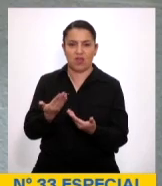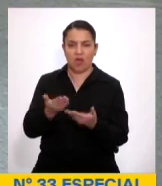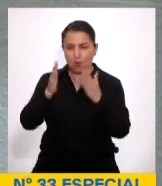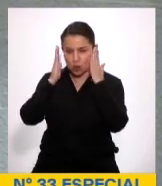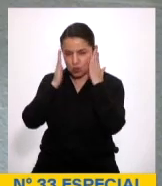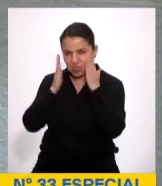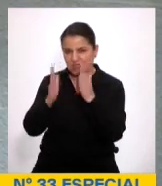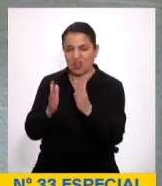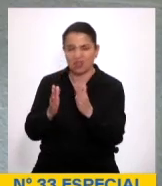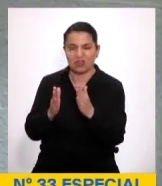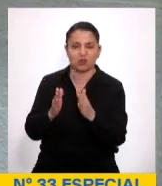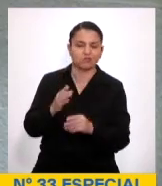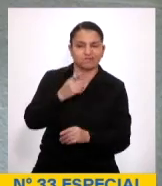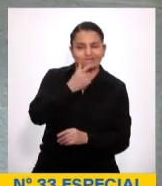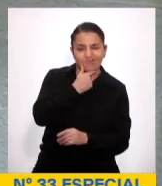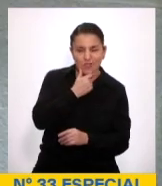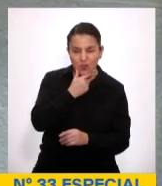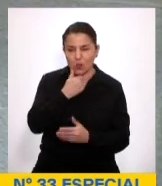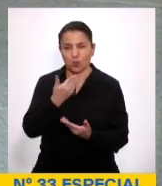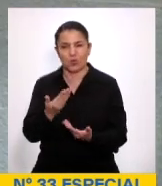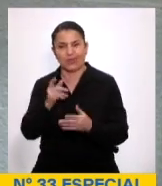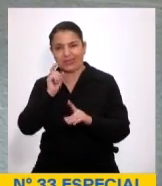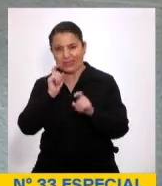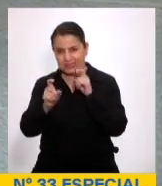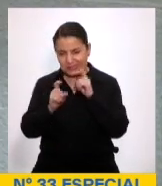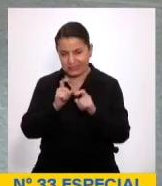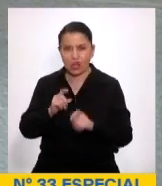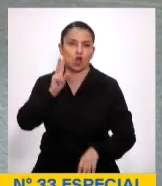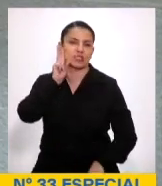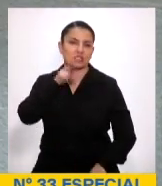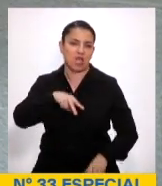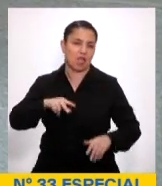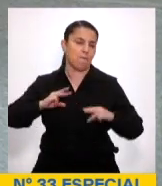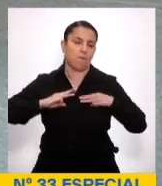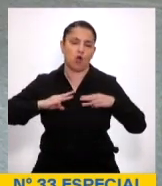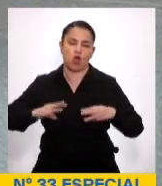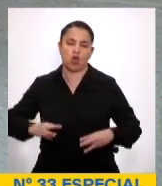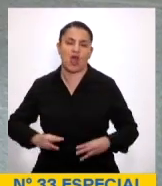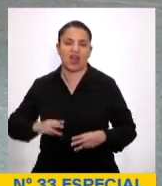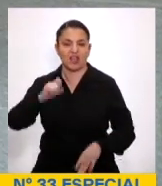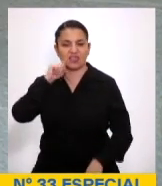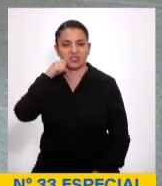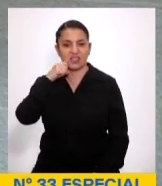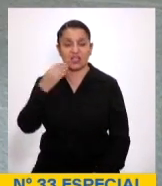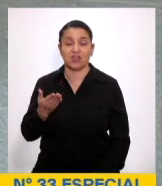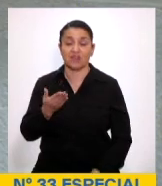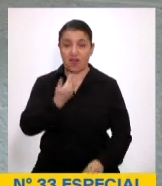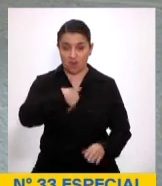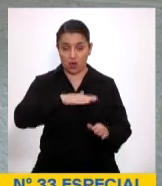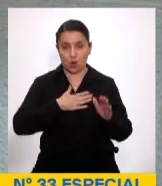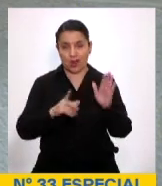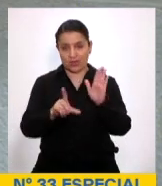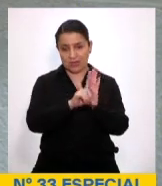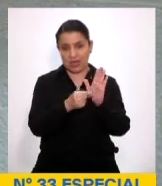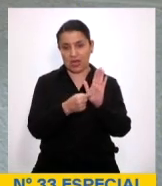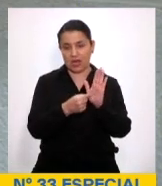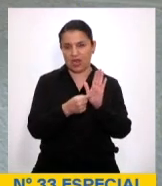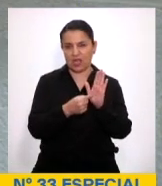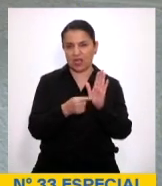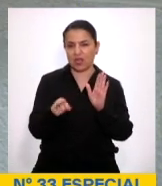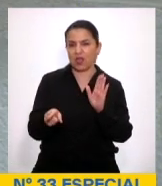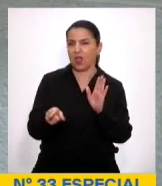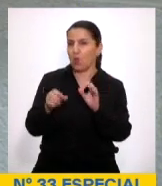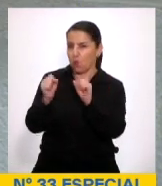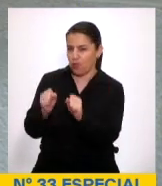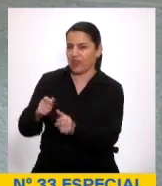cuestionable o o más bien diría casi inmoral el cual estaba otorgado por nuestra legislación respecto a su capacidad de contratar